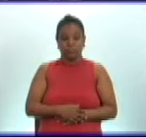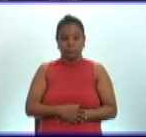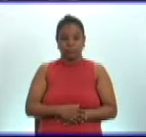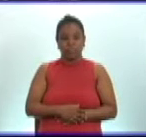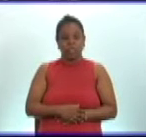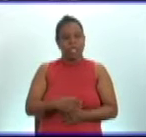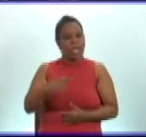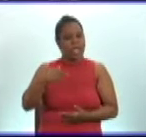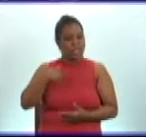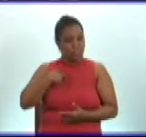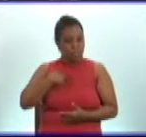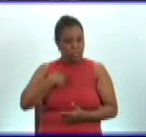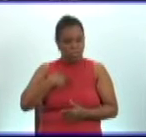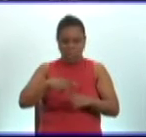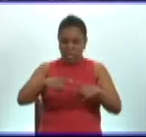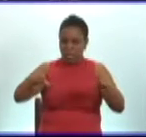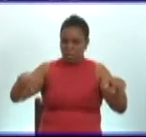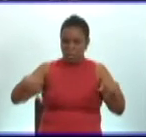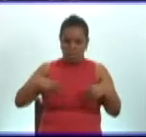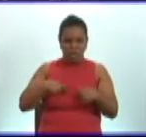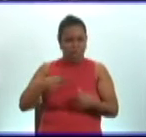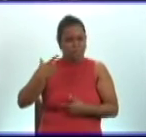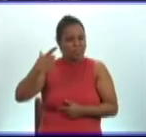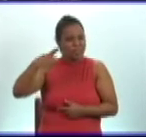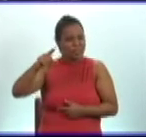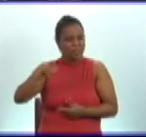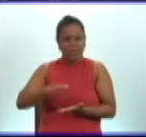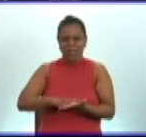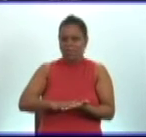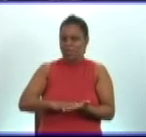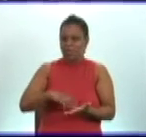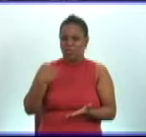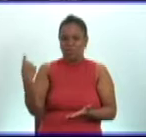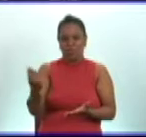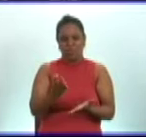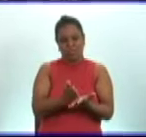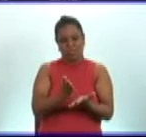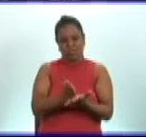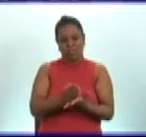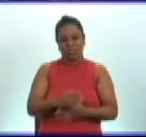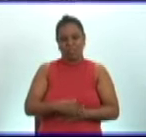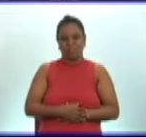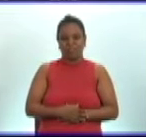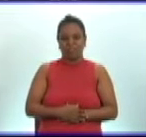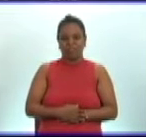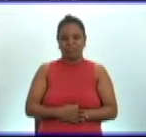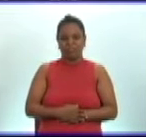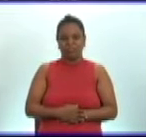Entonces, de mi aula no sale ninguno de mis alumnos.